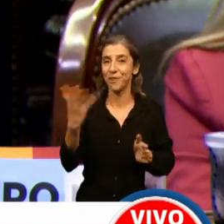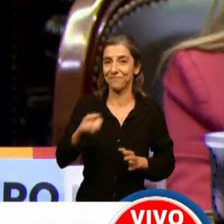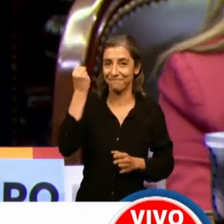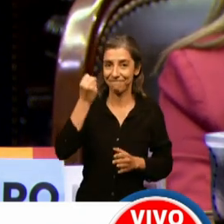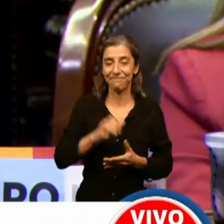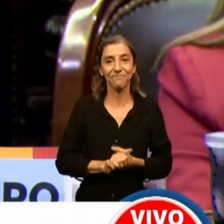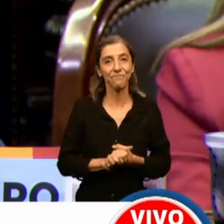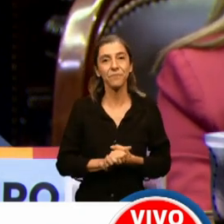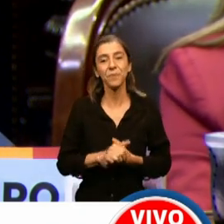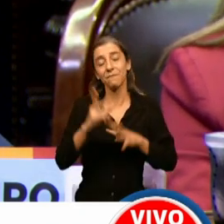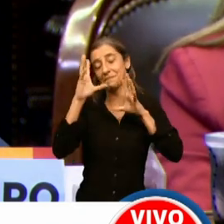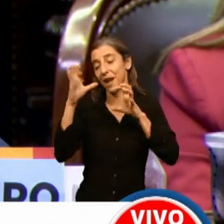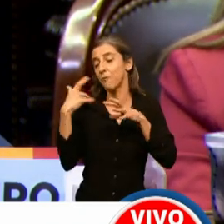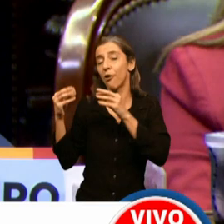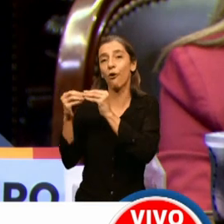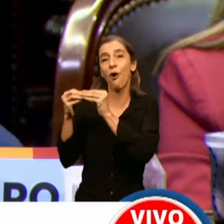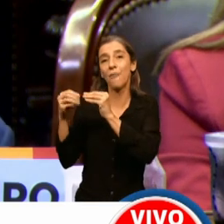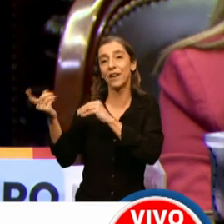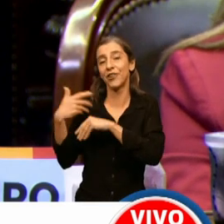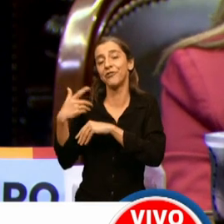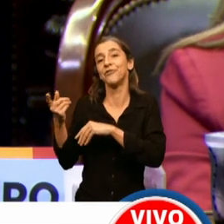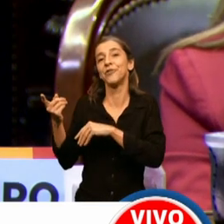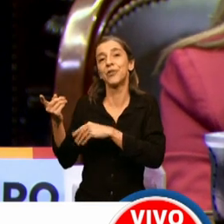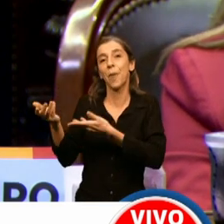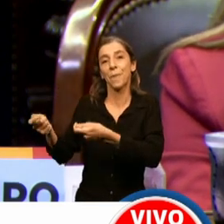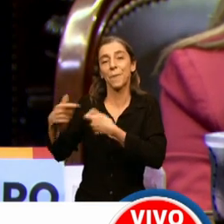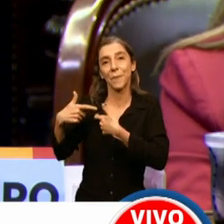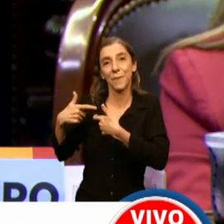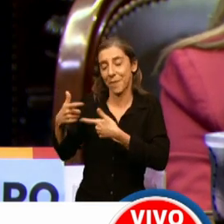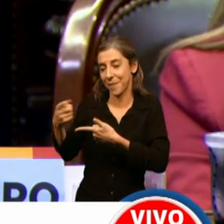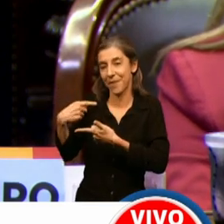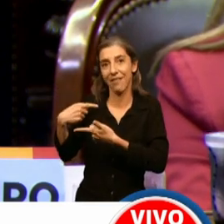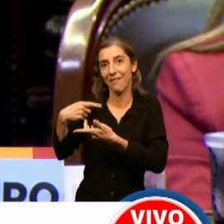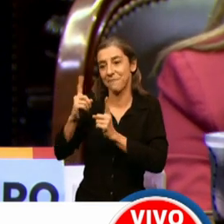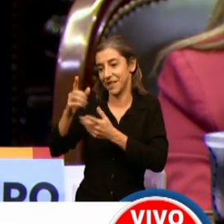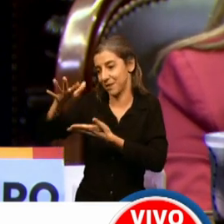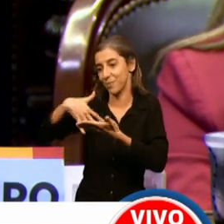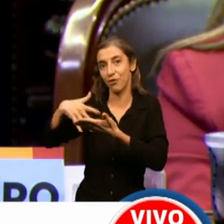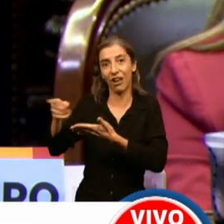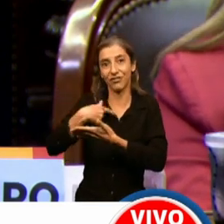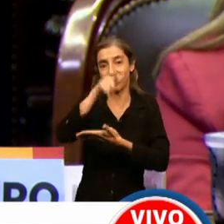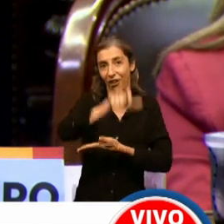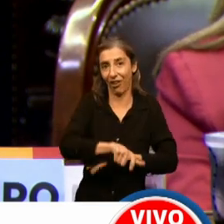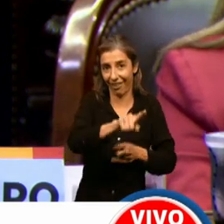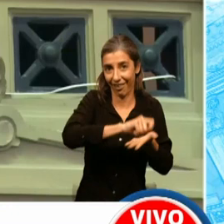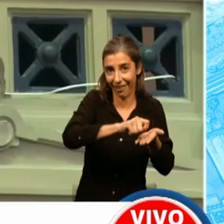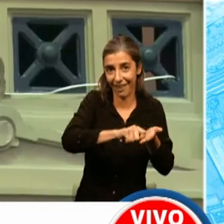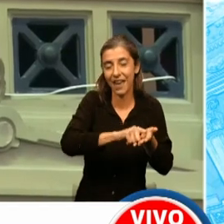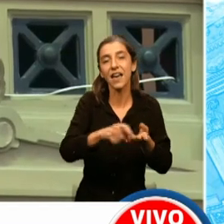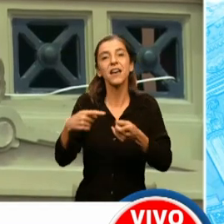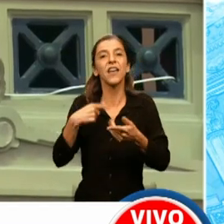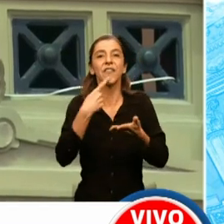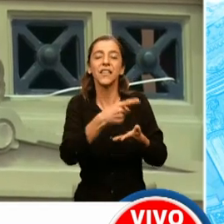y mi compañero me pasaba algo y mi compañero me pasaba algo que ella escribió que decía cuando yo me vaya